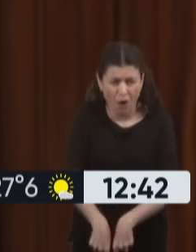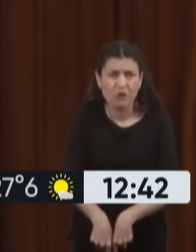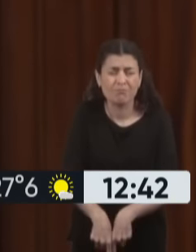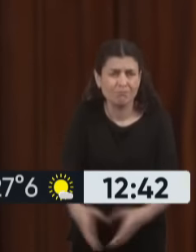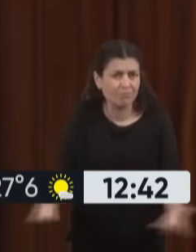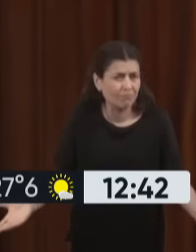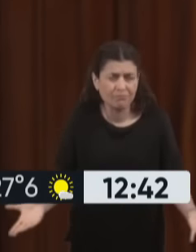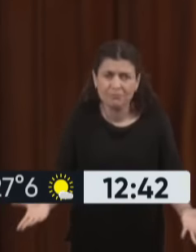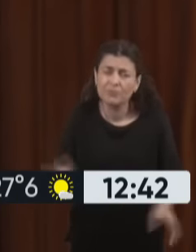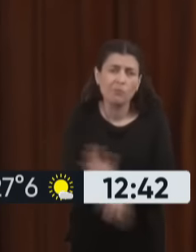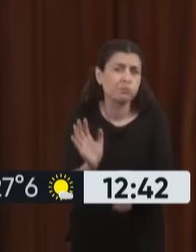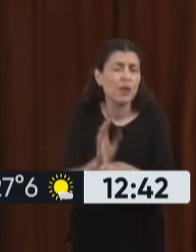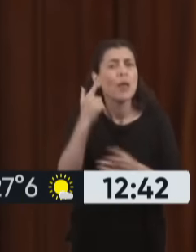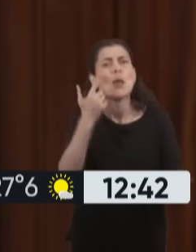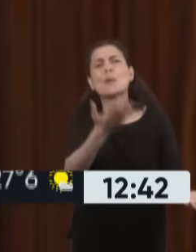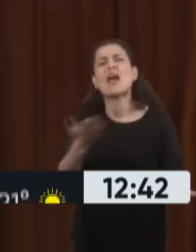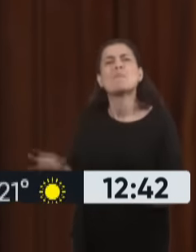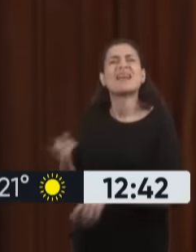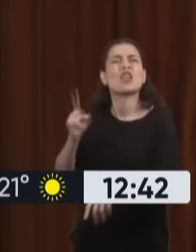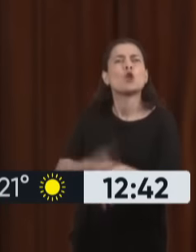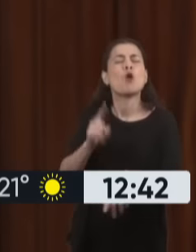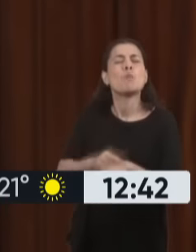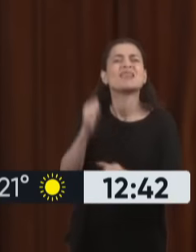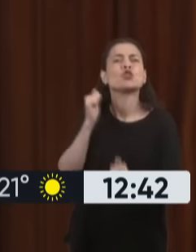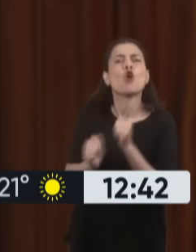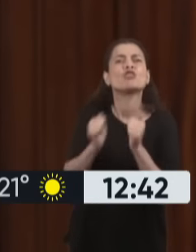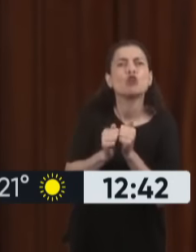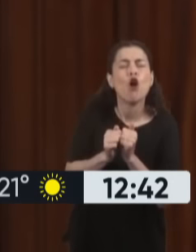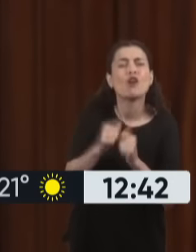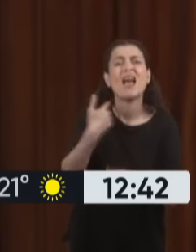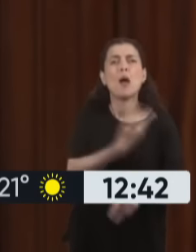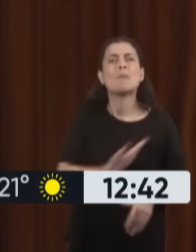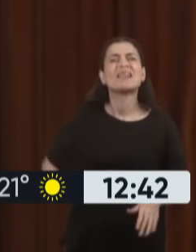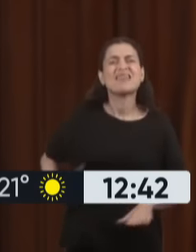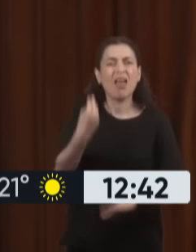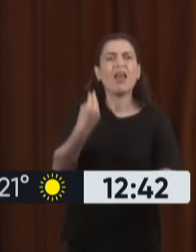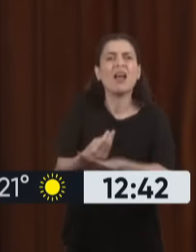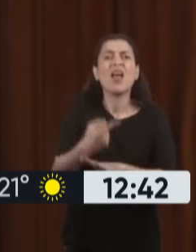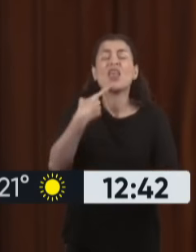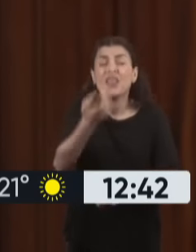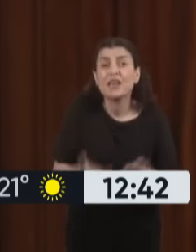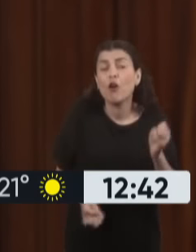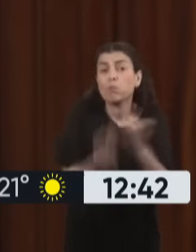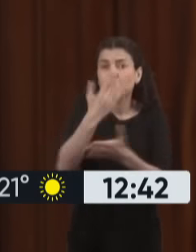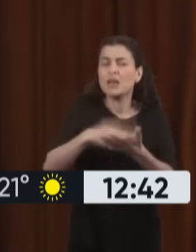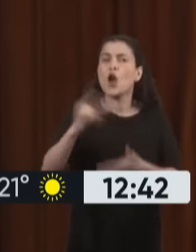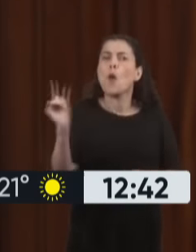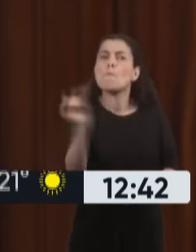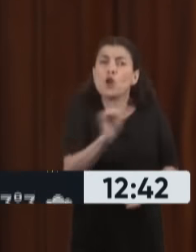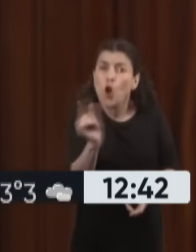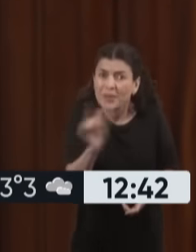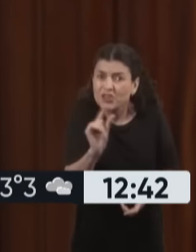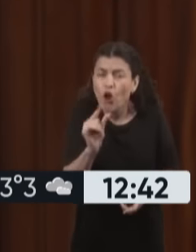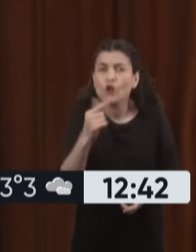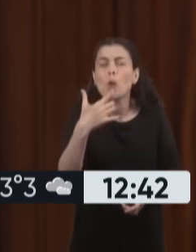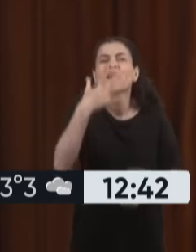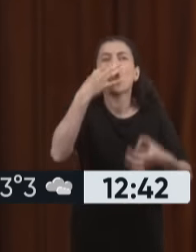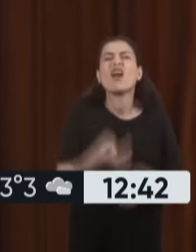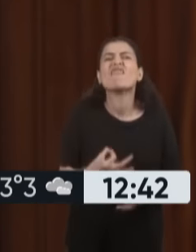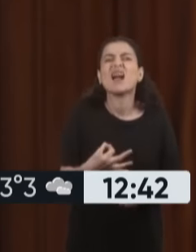Bienvenidos al momento histórico de que una administración dijo que lo creaba de manera transitoria y hoy se está poniendo